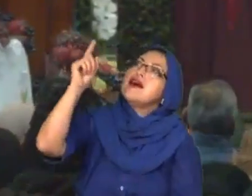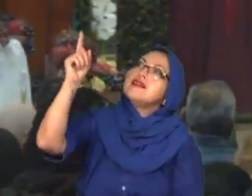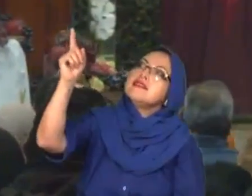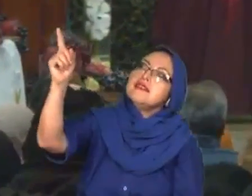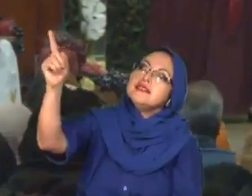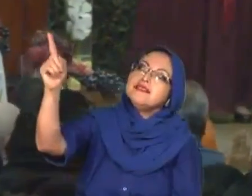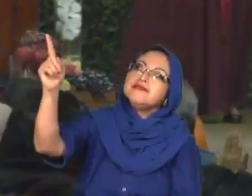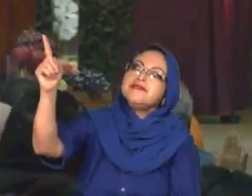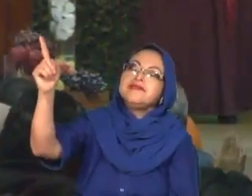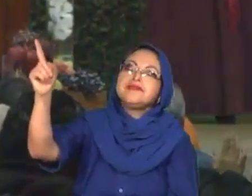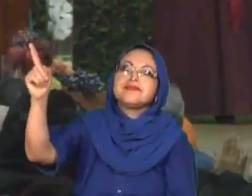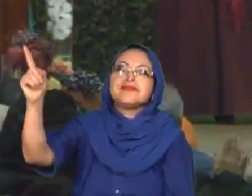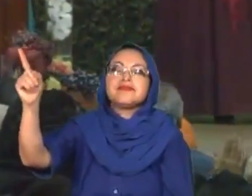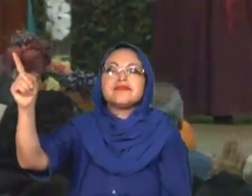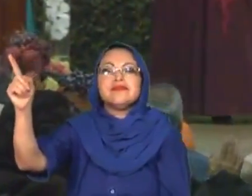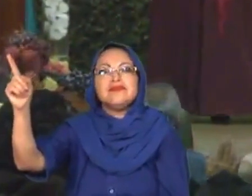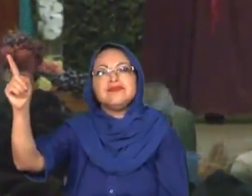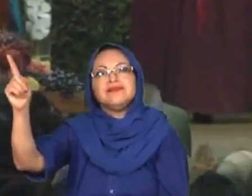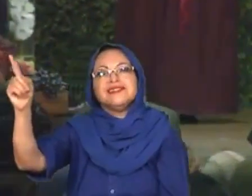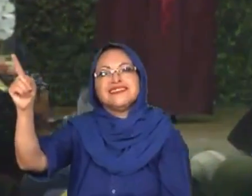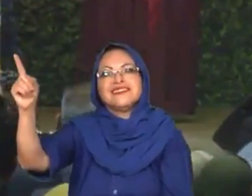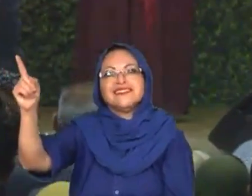amo.